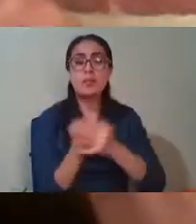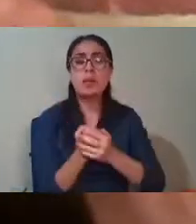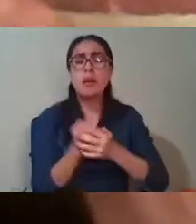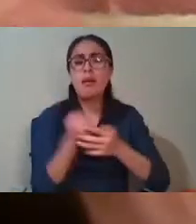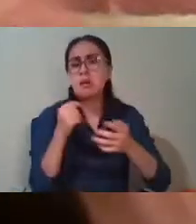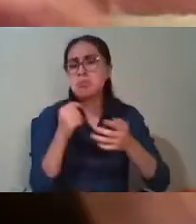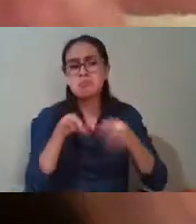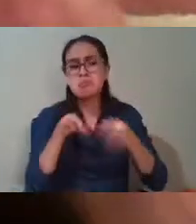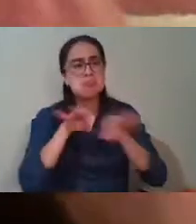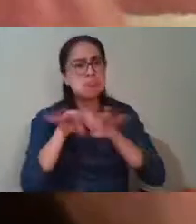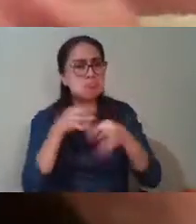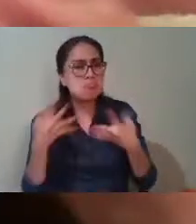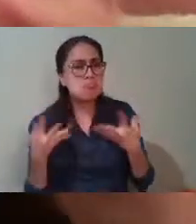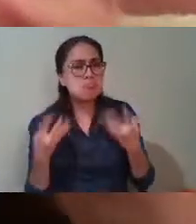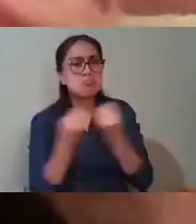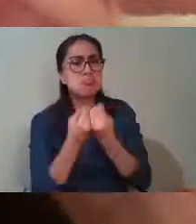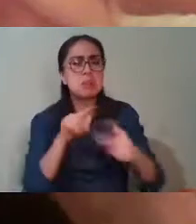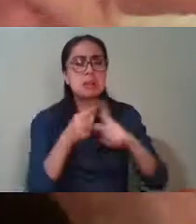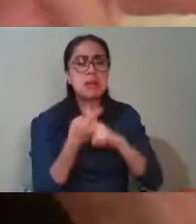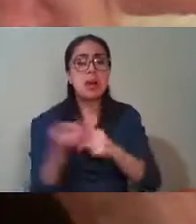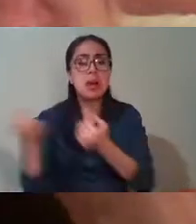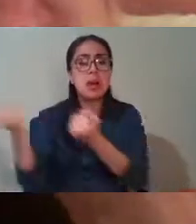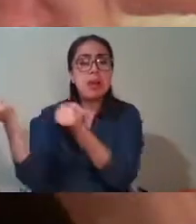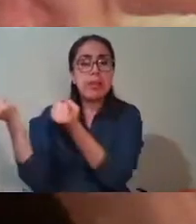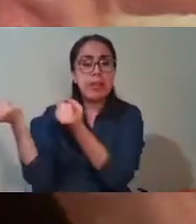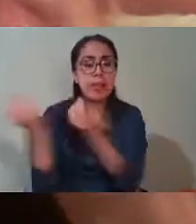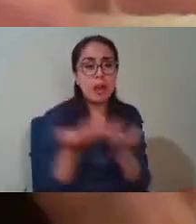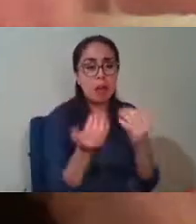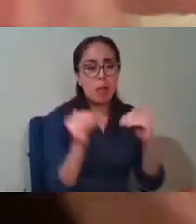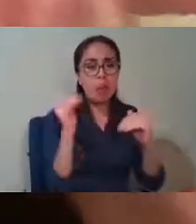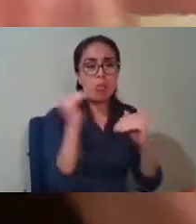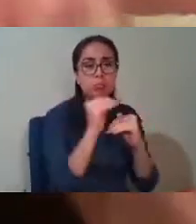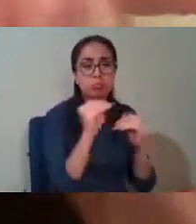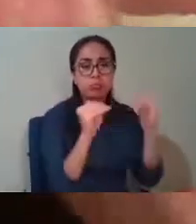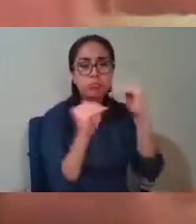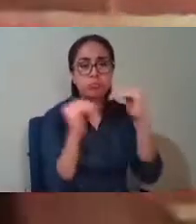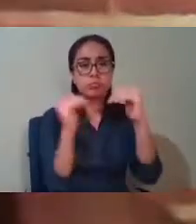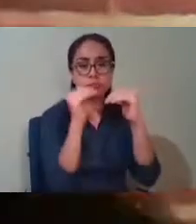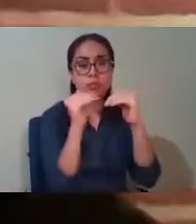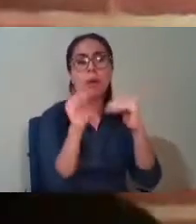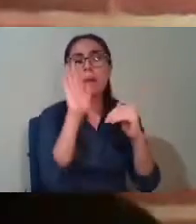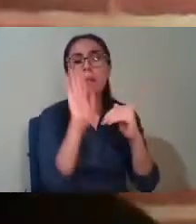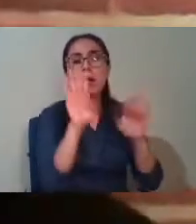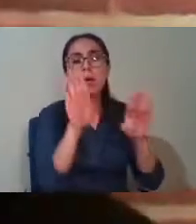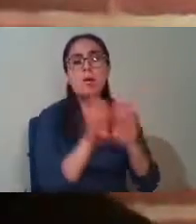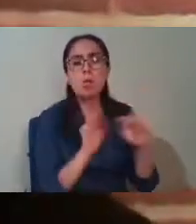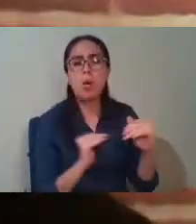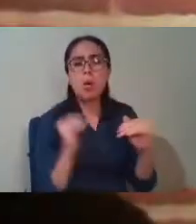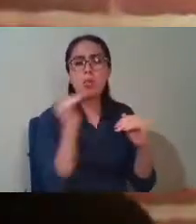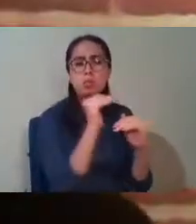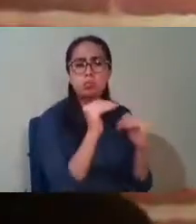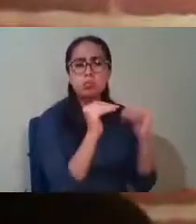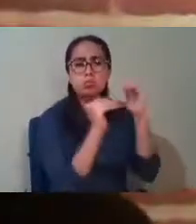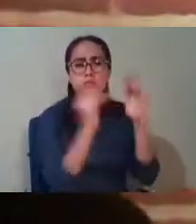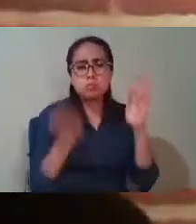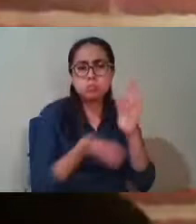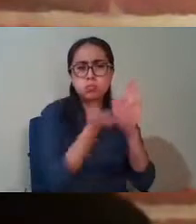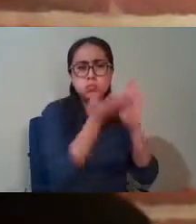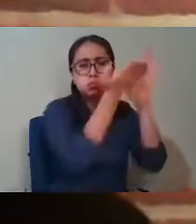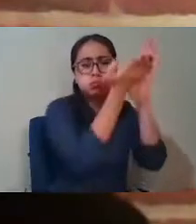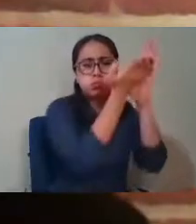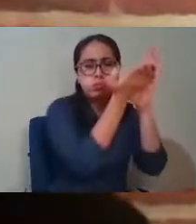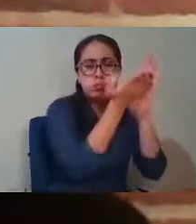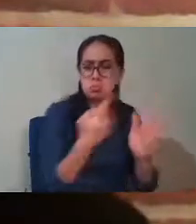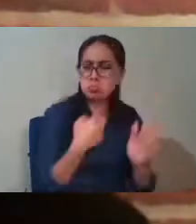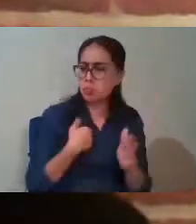trabajar, trajo ladrillos y empezó a trabajar con la hipótesis de crear una pared. Me dijo, ¿y si hago una pared? Yo le dije, fantástico, porque